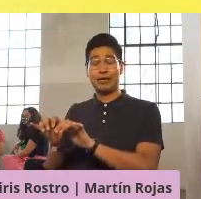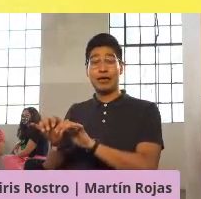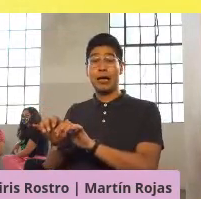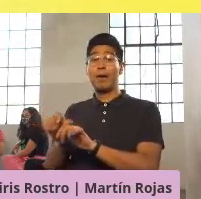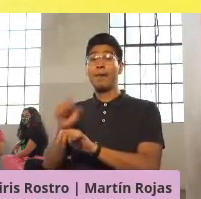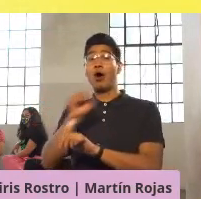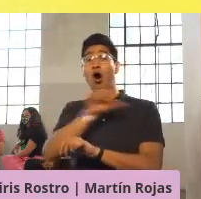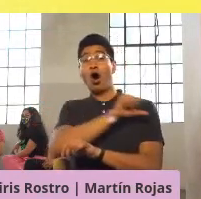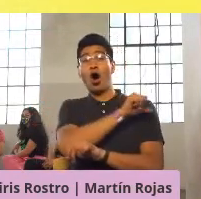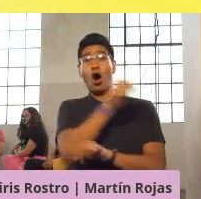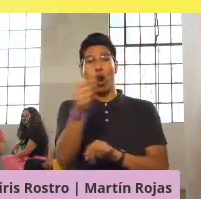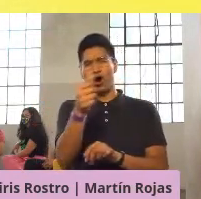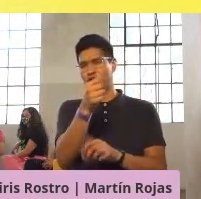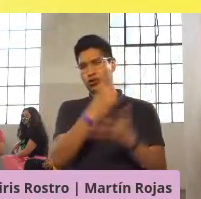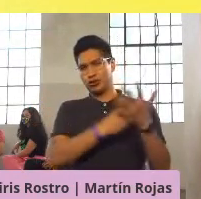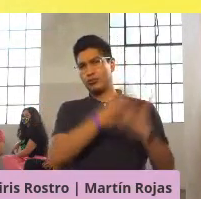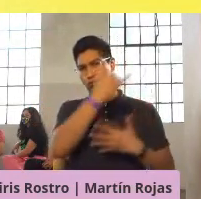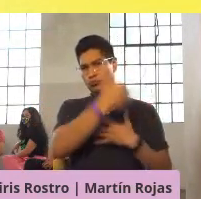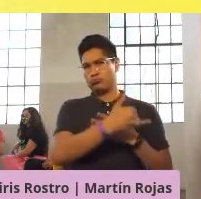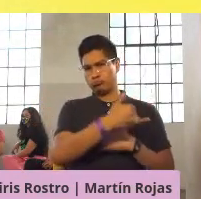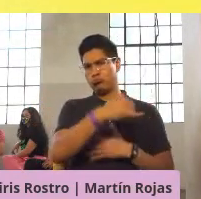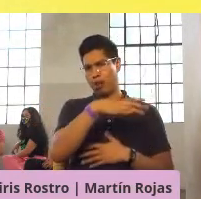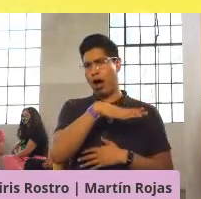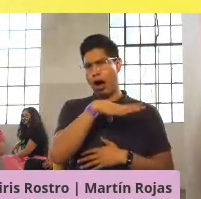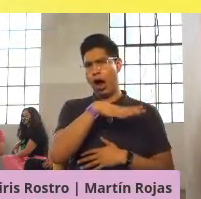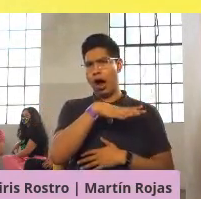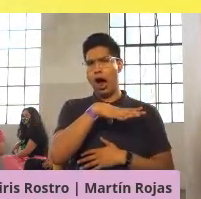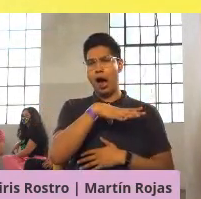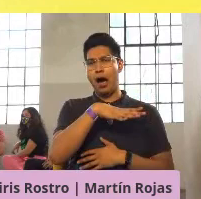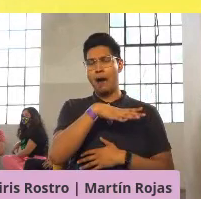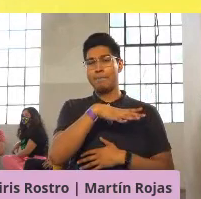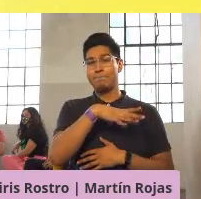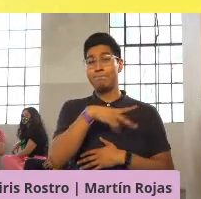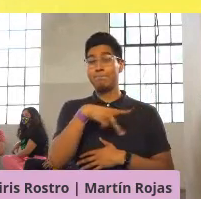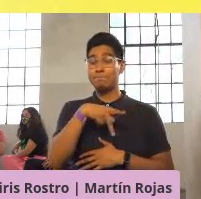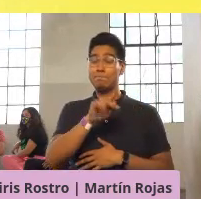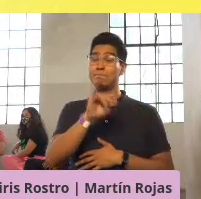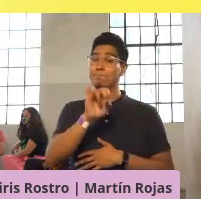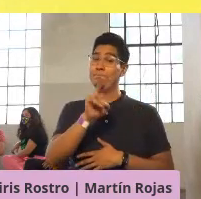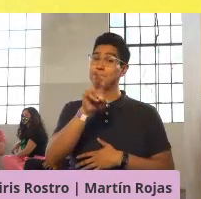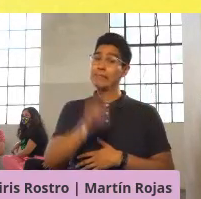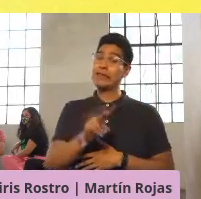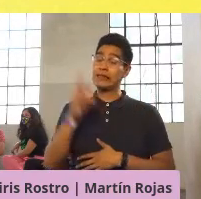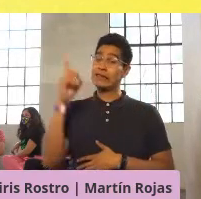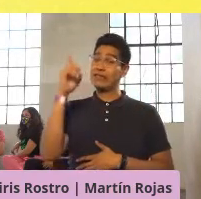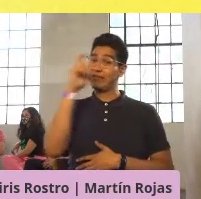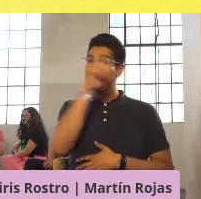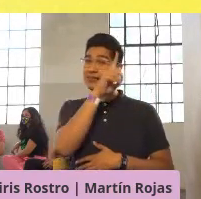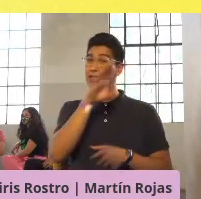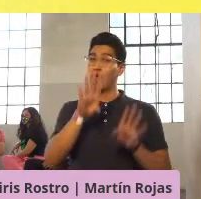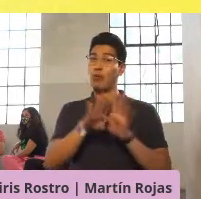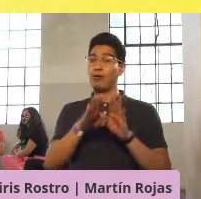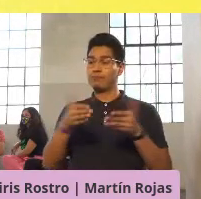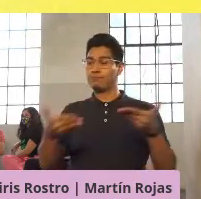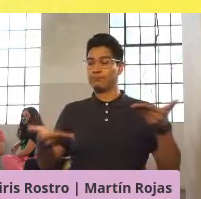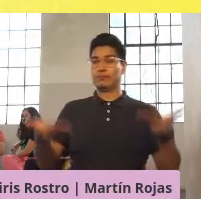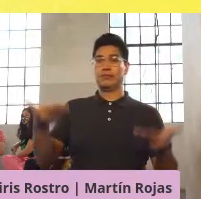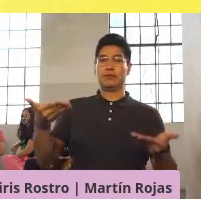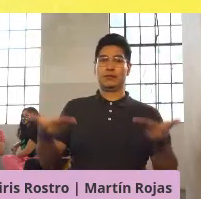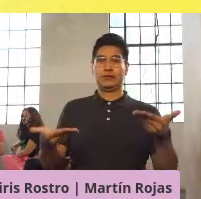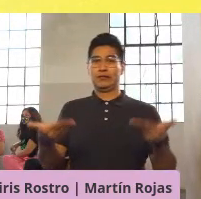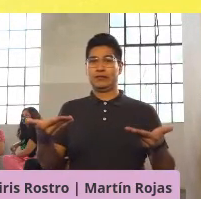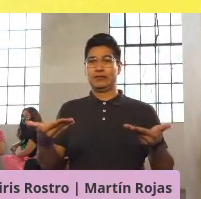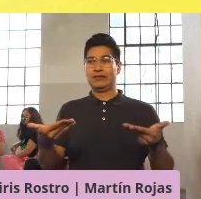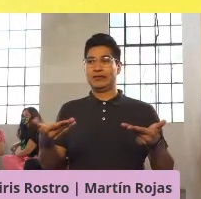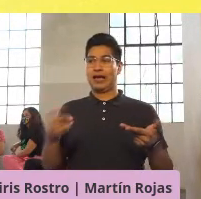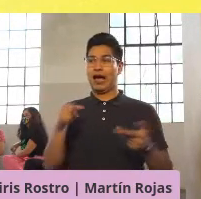distintas áreas de lo creativo, pero está cañón, o sea, mediar entre una y otra dimensión,